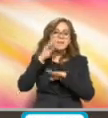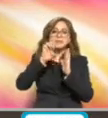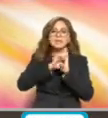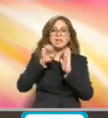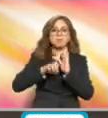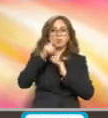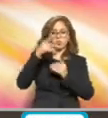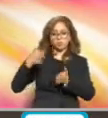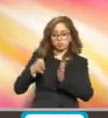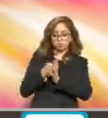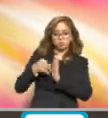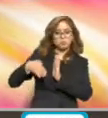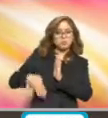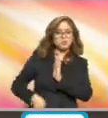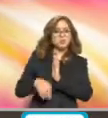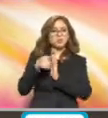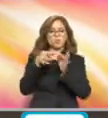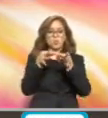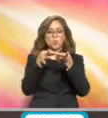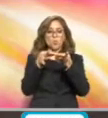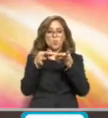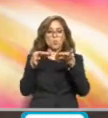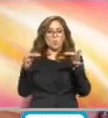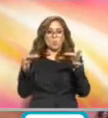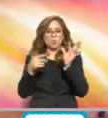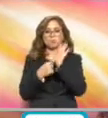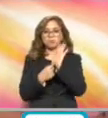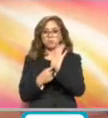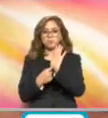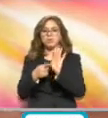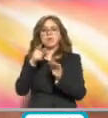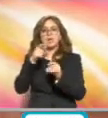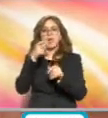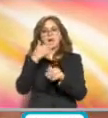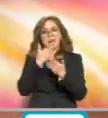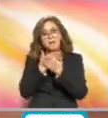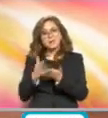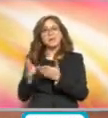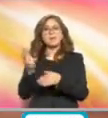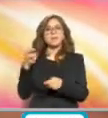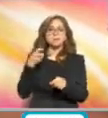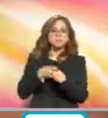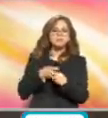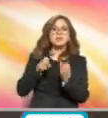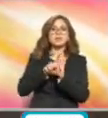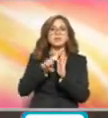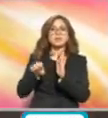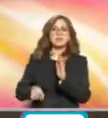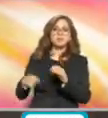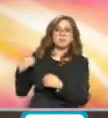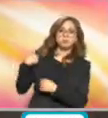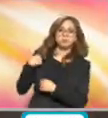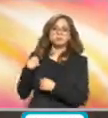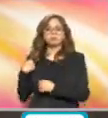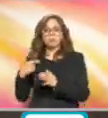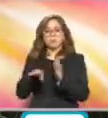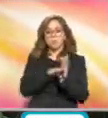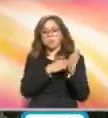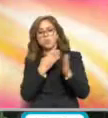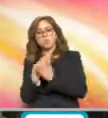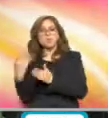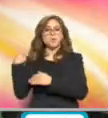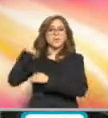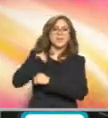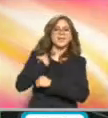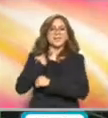bolsillo que está muy práctica, está muy delgada. Claro. Y resistente además. Para Y resistente, que ellas bailan sí. en nuestra bolsa, a veces está Sí, por ahí. Por acá. Sí, no, y